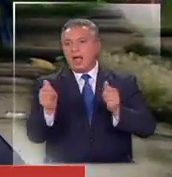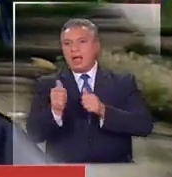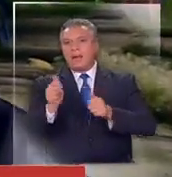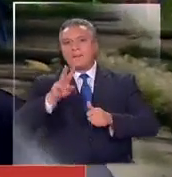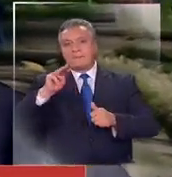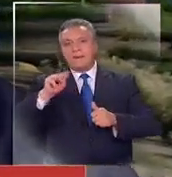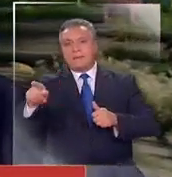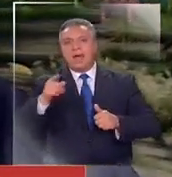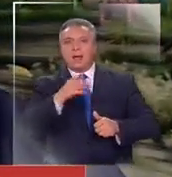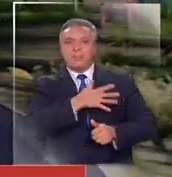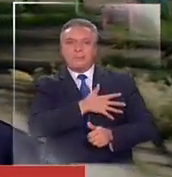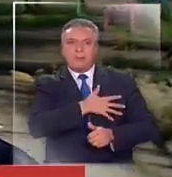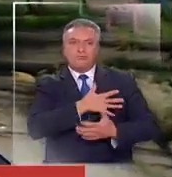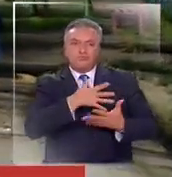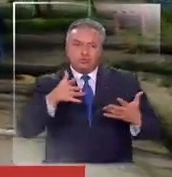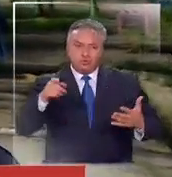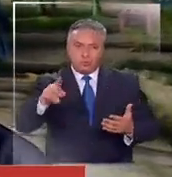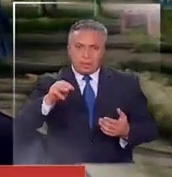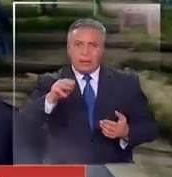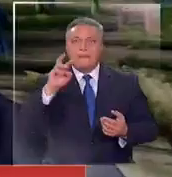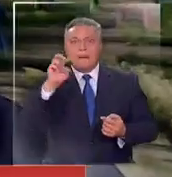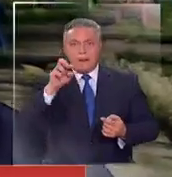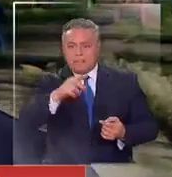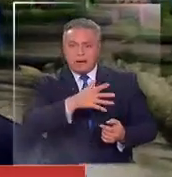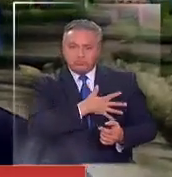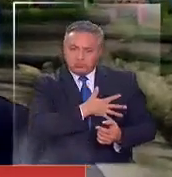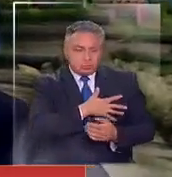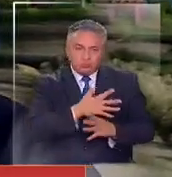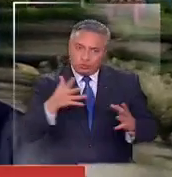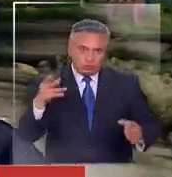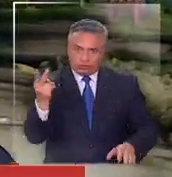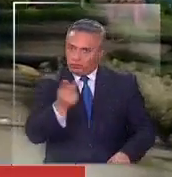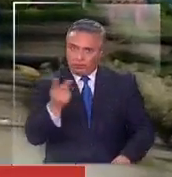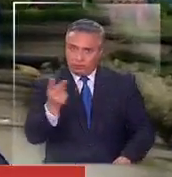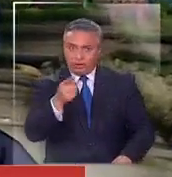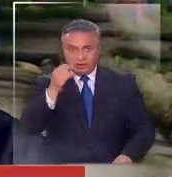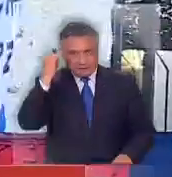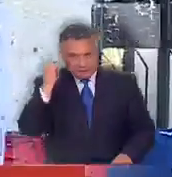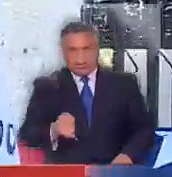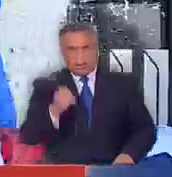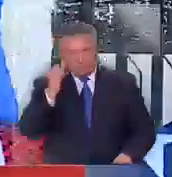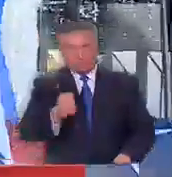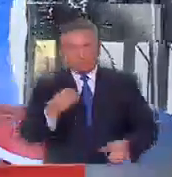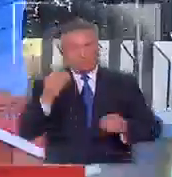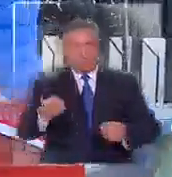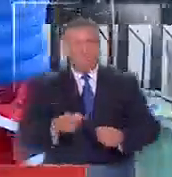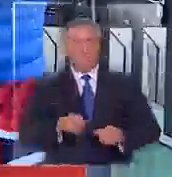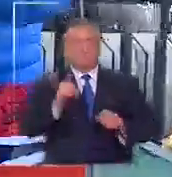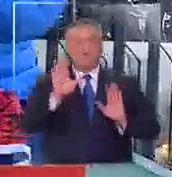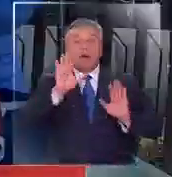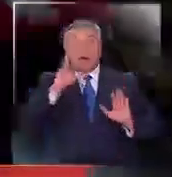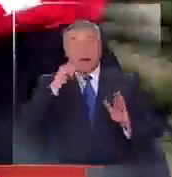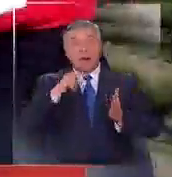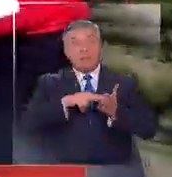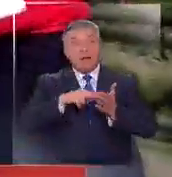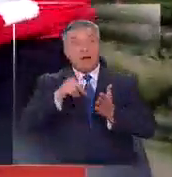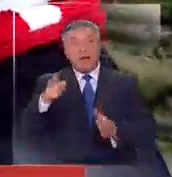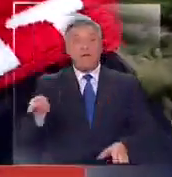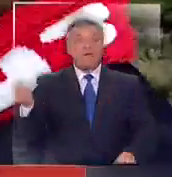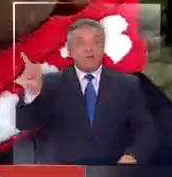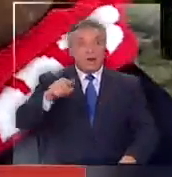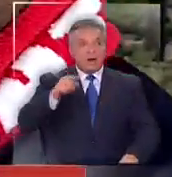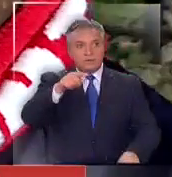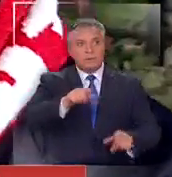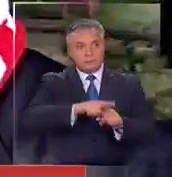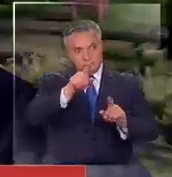quiere mucho a su mamita, quiere mucho a su papá, él, por los dos, pues entonces siempre bien con ellos. Esperando que Charlie, cuando vuelva, que